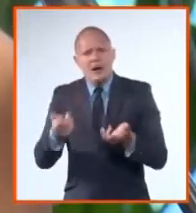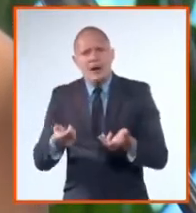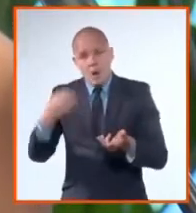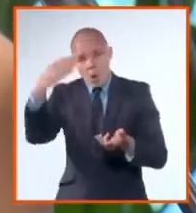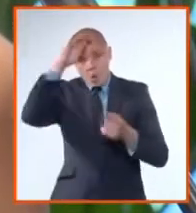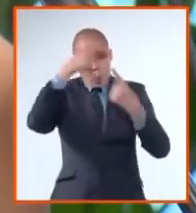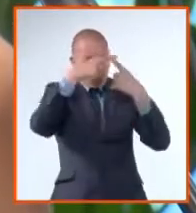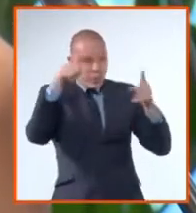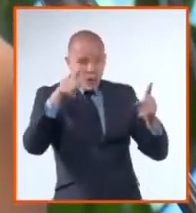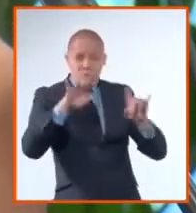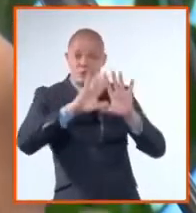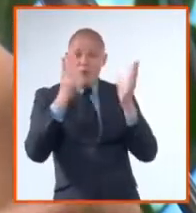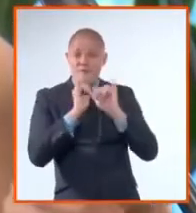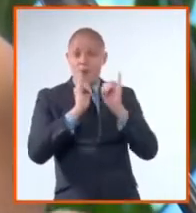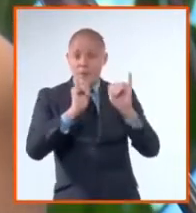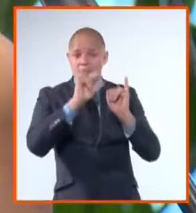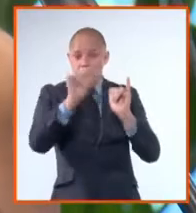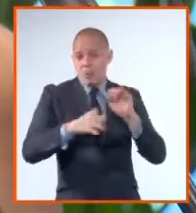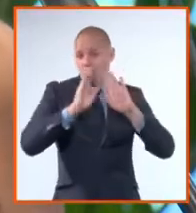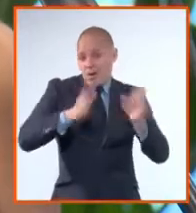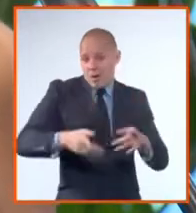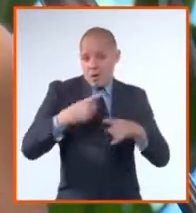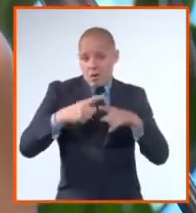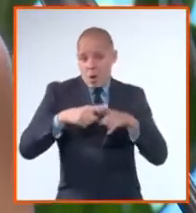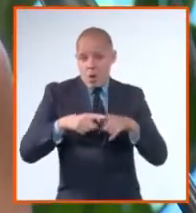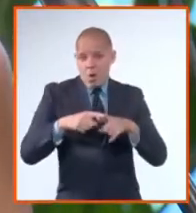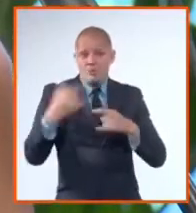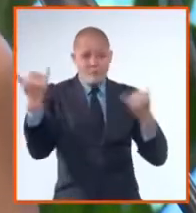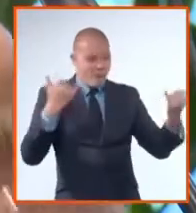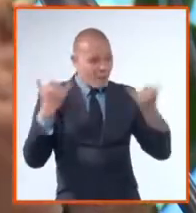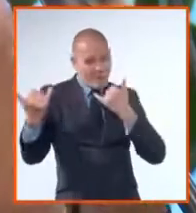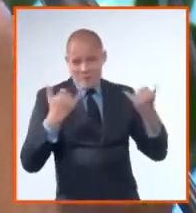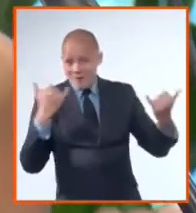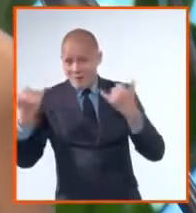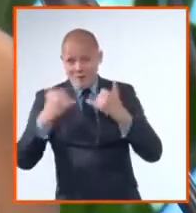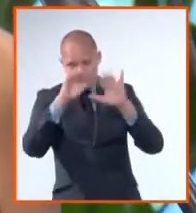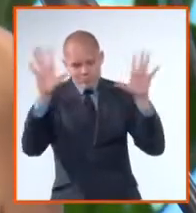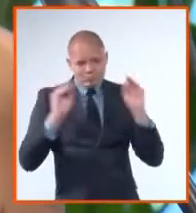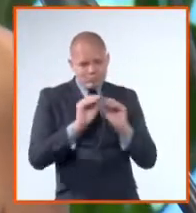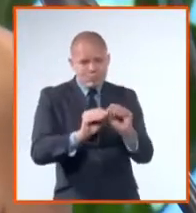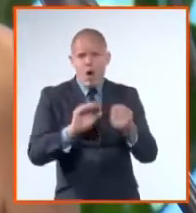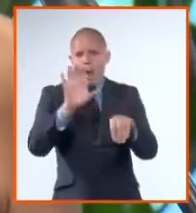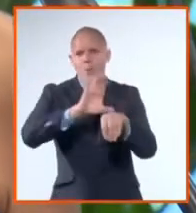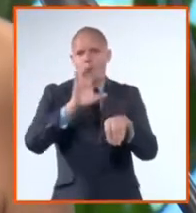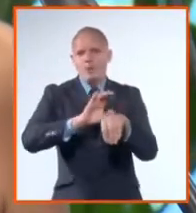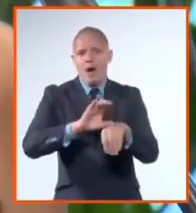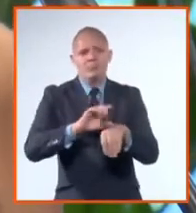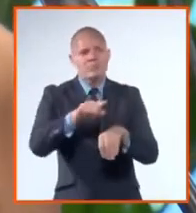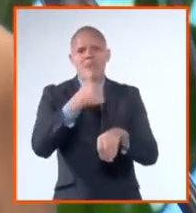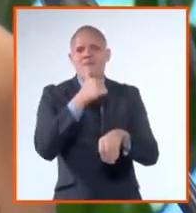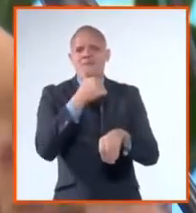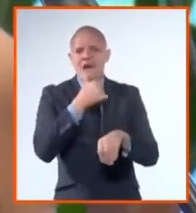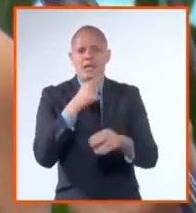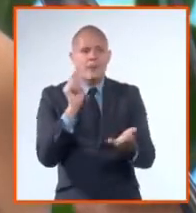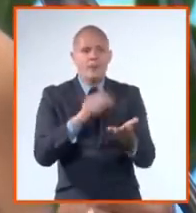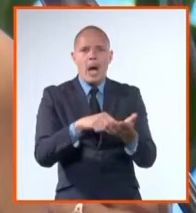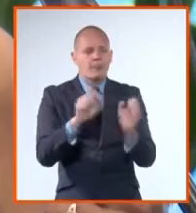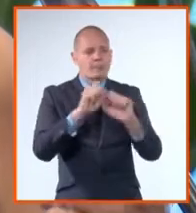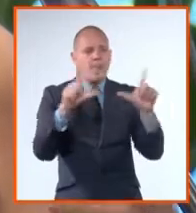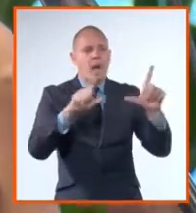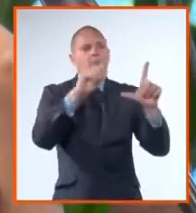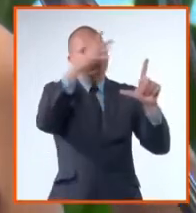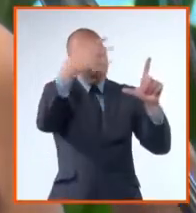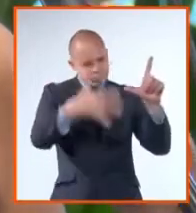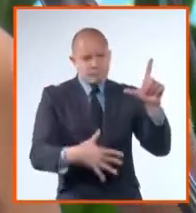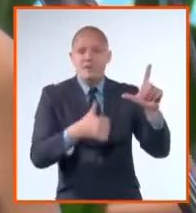Por tanto, eso tenemos que mejorarlo, porque de alguna manera nos va a permitir ser mucho más eficientes, interpretar mejor los datos y, en segundo